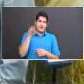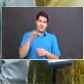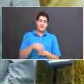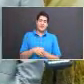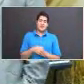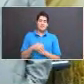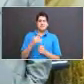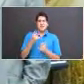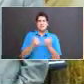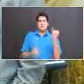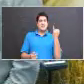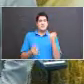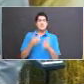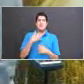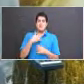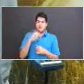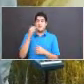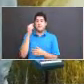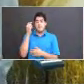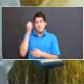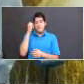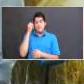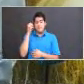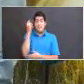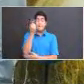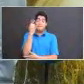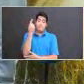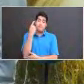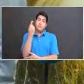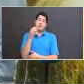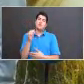Al final de cuentas, sí me importa lo que usted piense de mí,